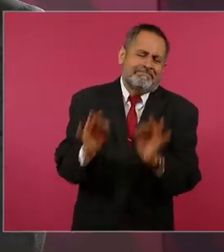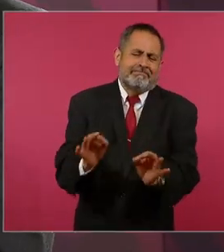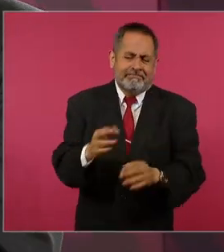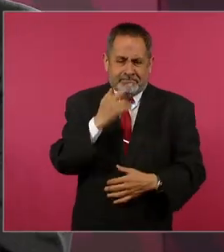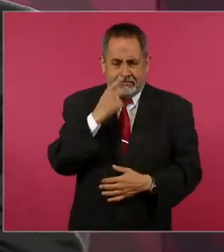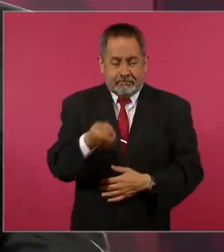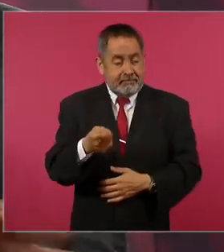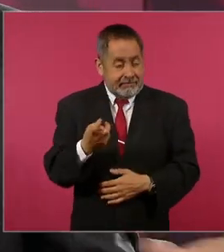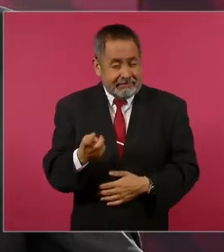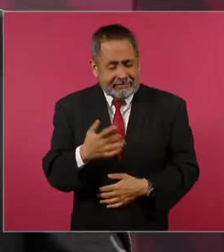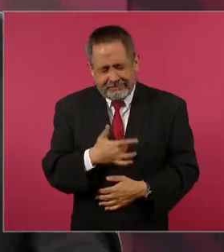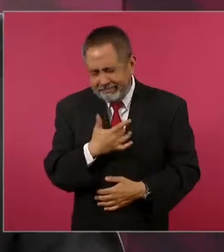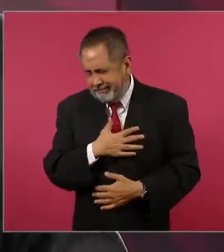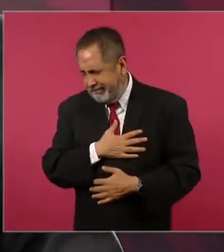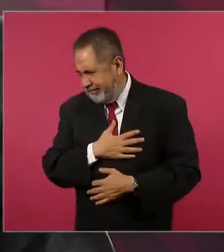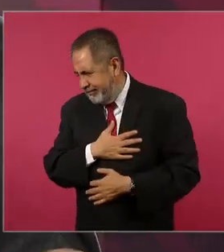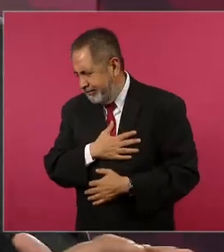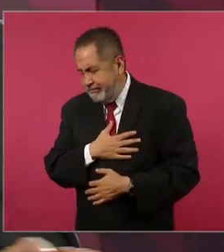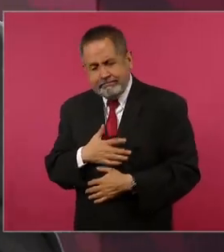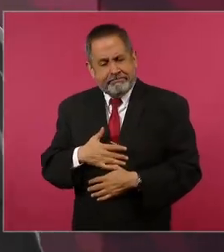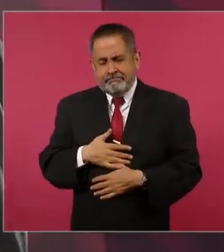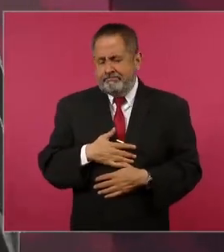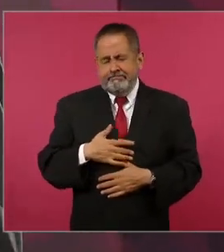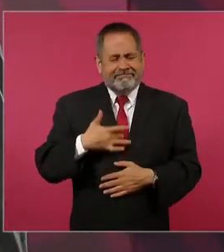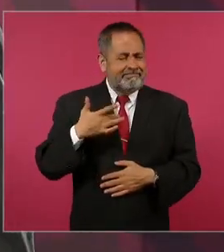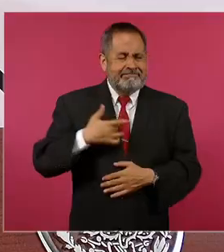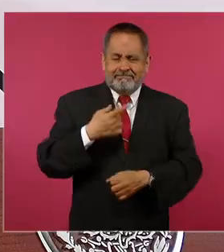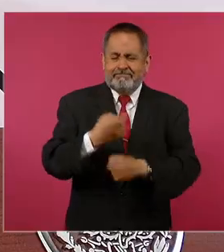Eso es lo primero.